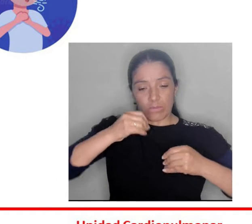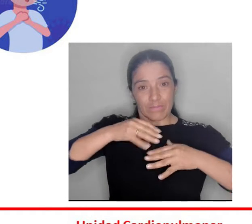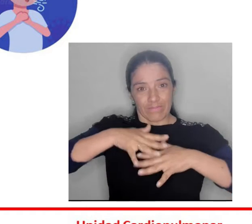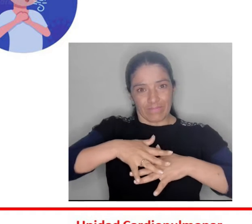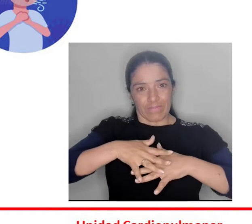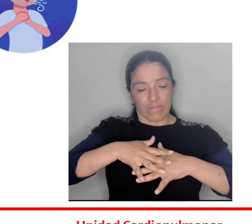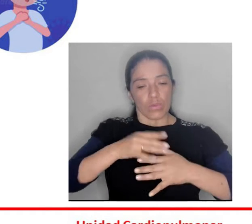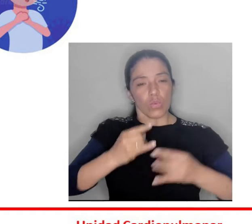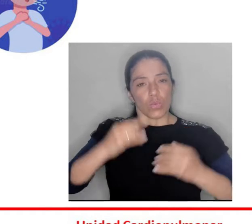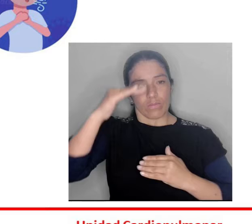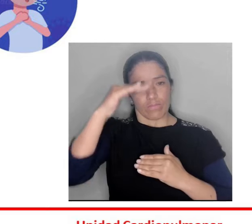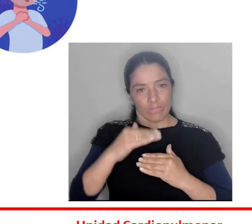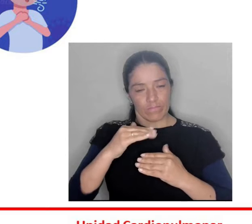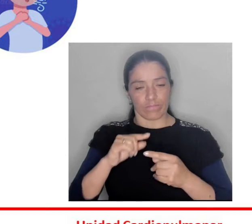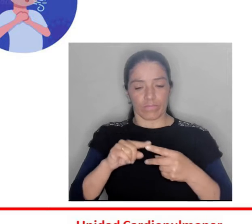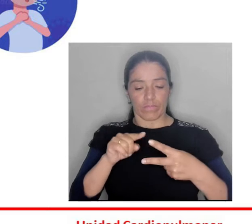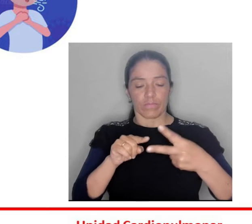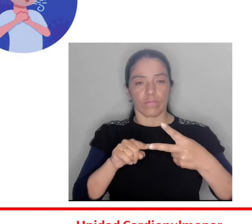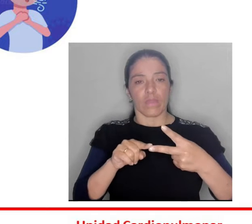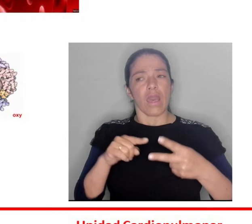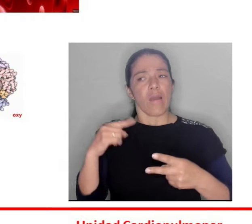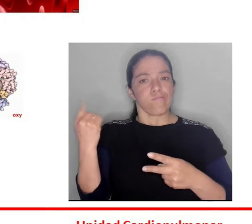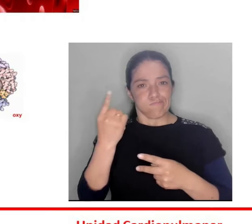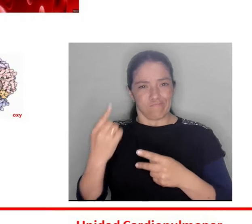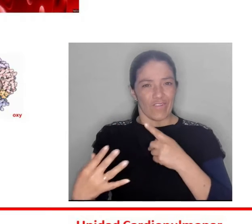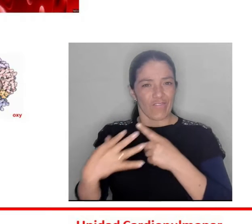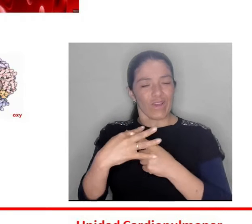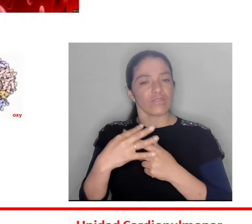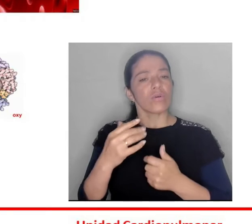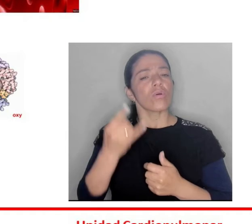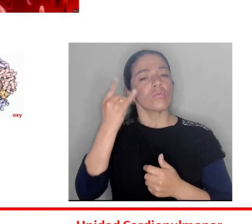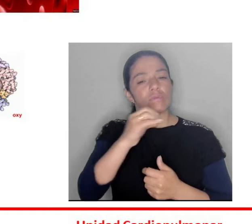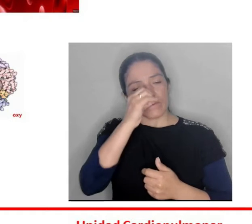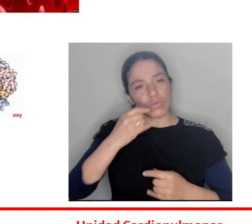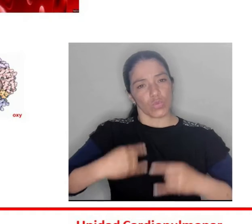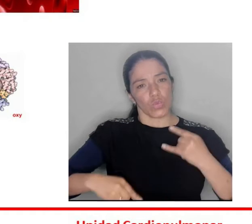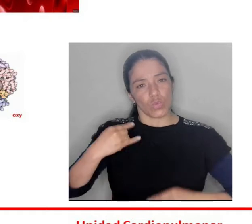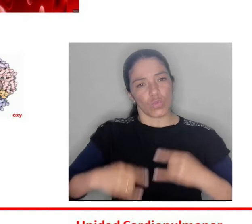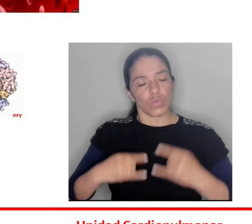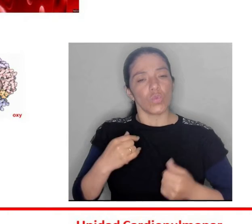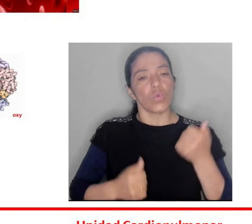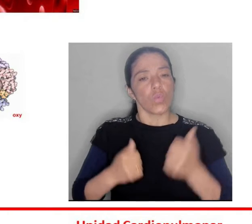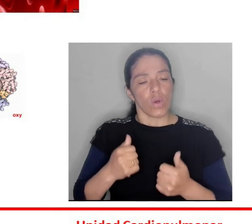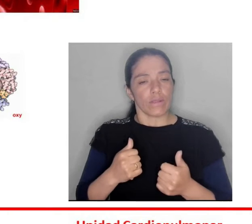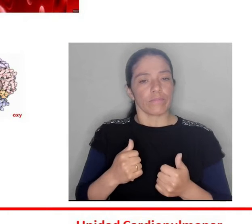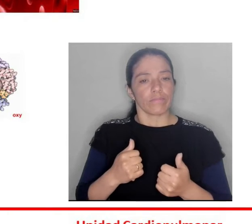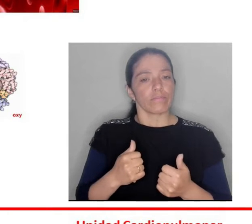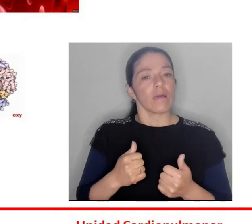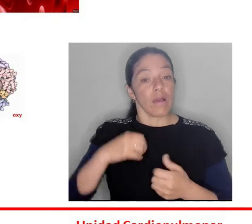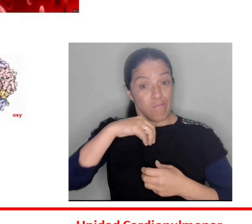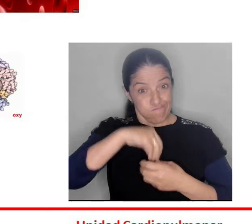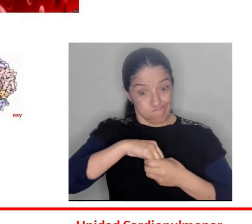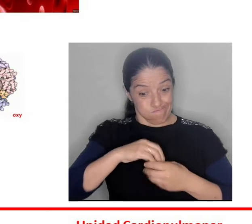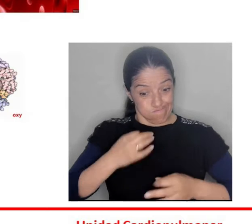de concentración de oxígeno a nivel tisular. Algunos de los factores que se tienen en cuenta para el transporte de oxígeno en la